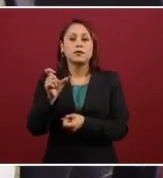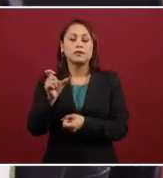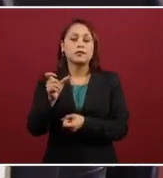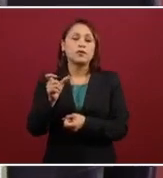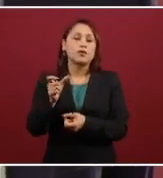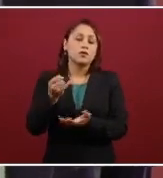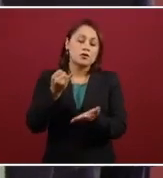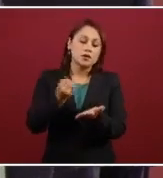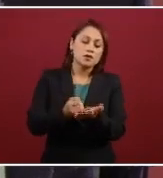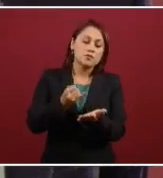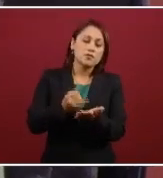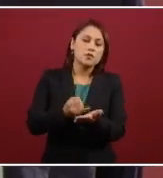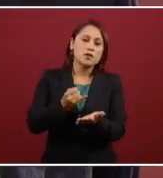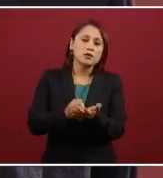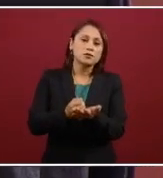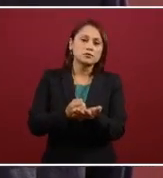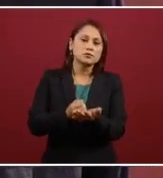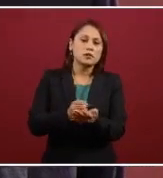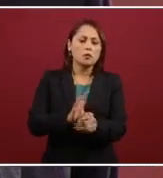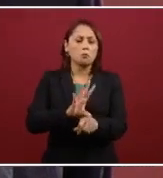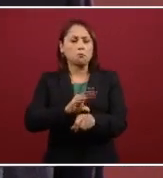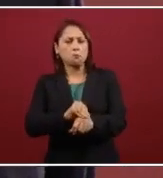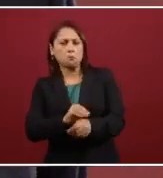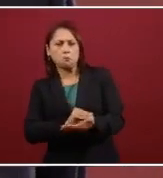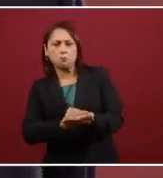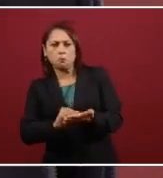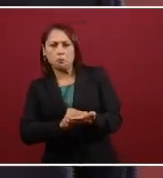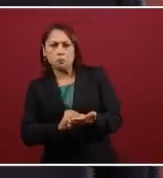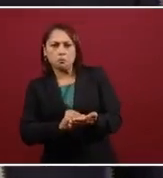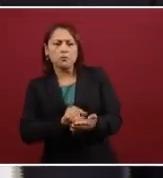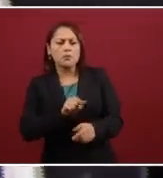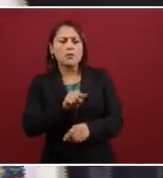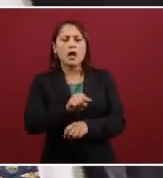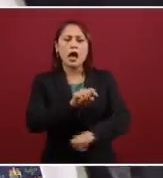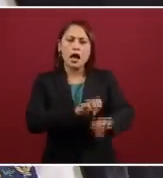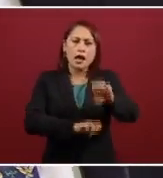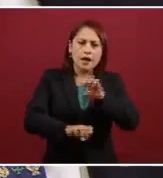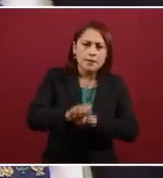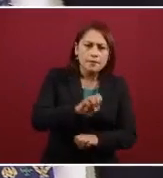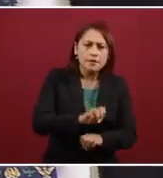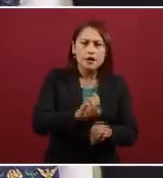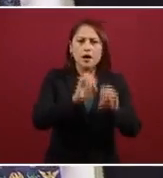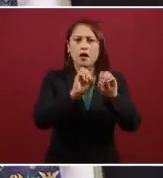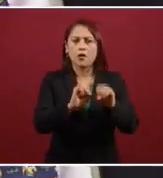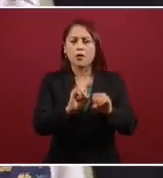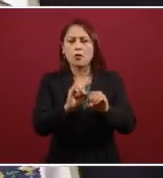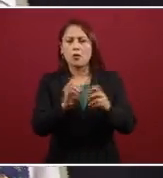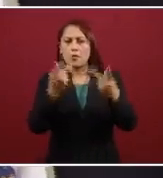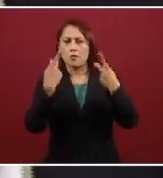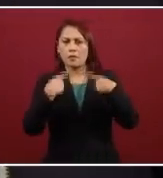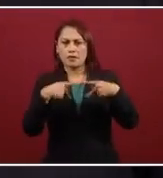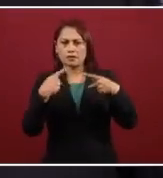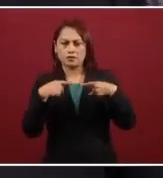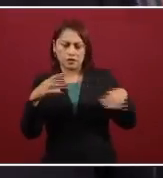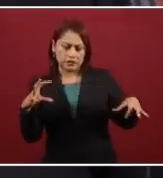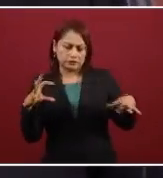empresas o a personas cercanas a los